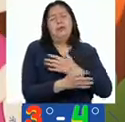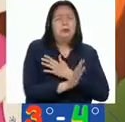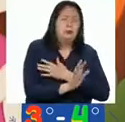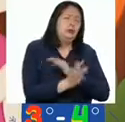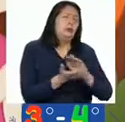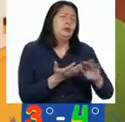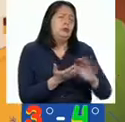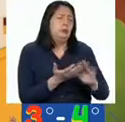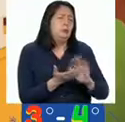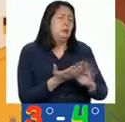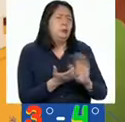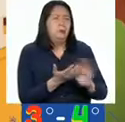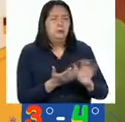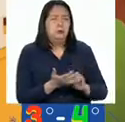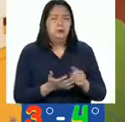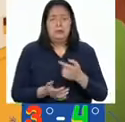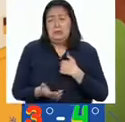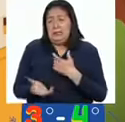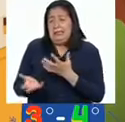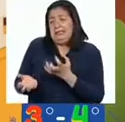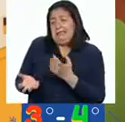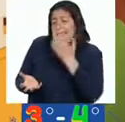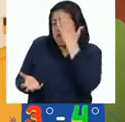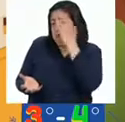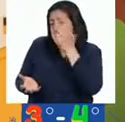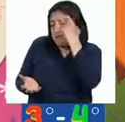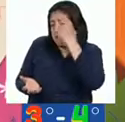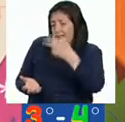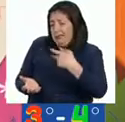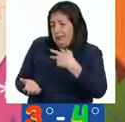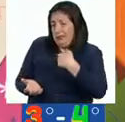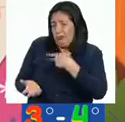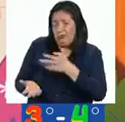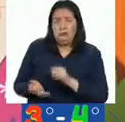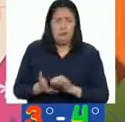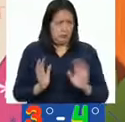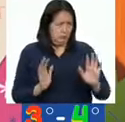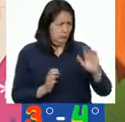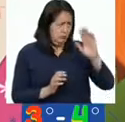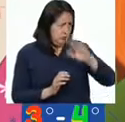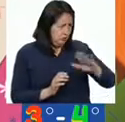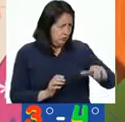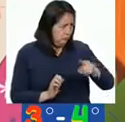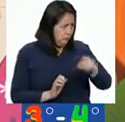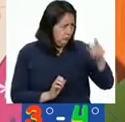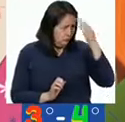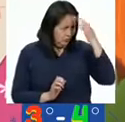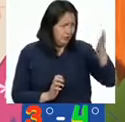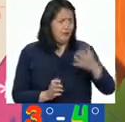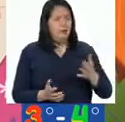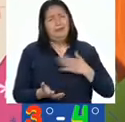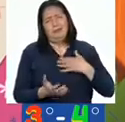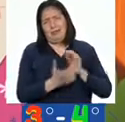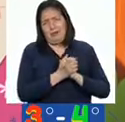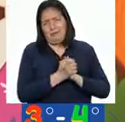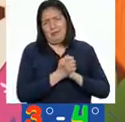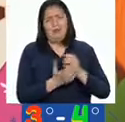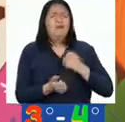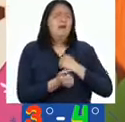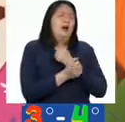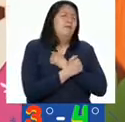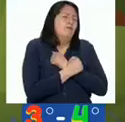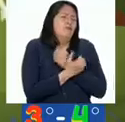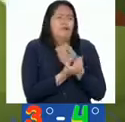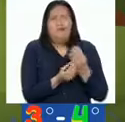Bartolo, perdón! Solo queríamos saber qué piensas de nosotros. Pero niños, ustedes saben que son mis amigos y que los